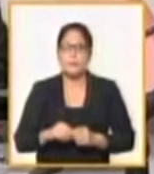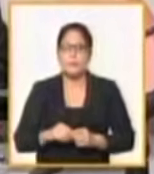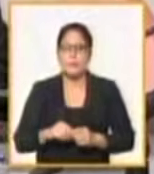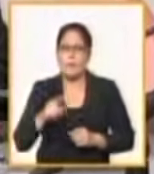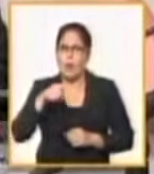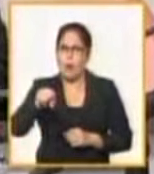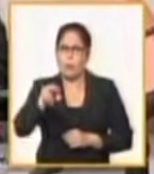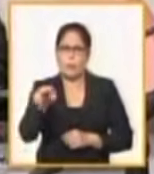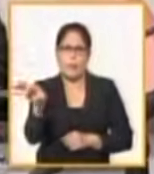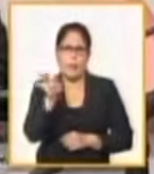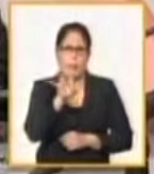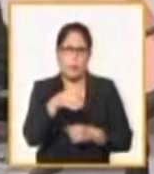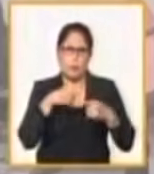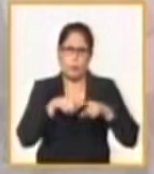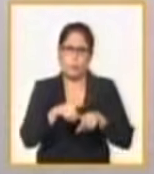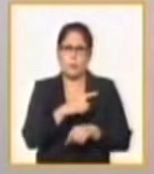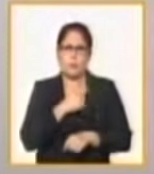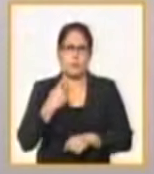invito a que nos acompañen.